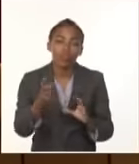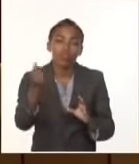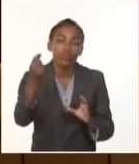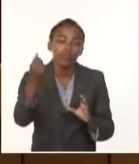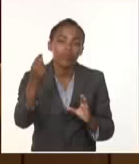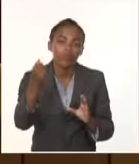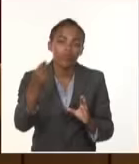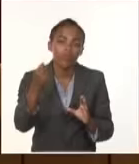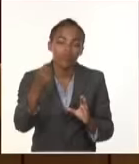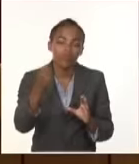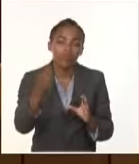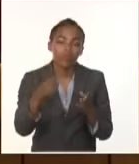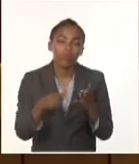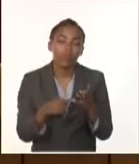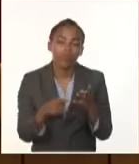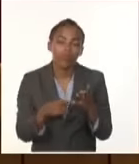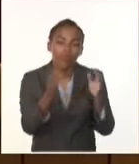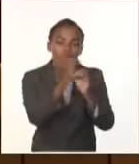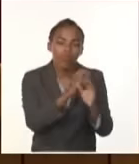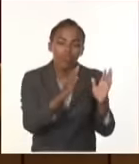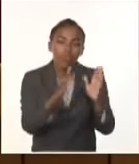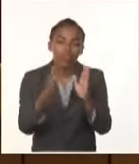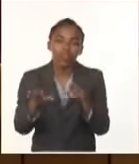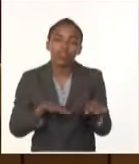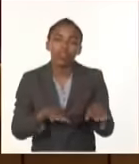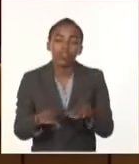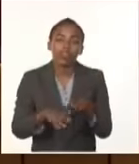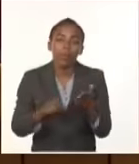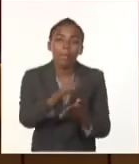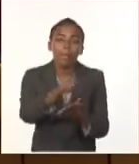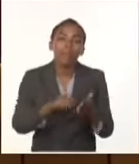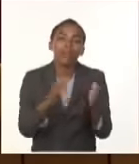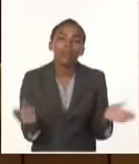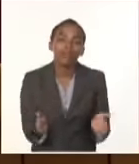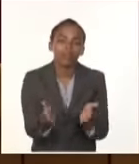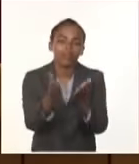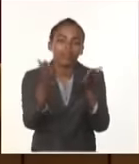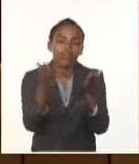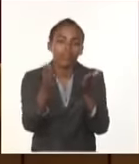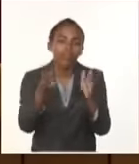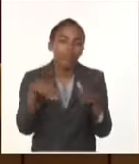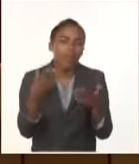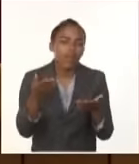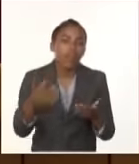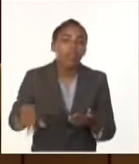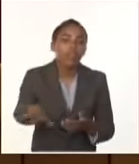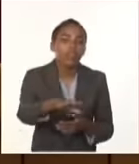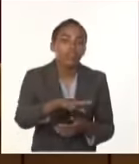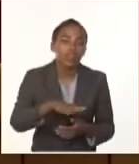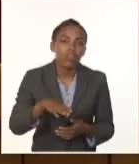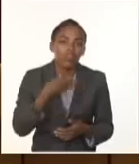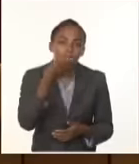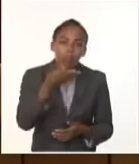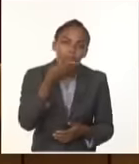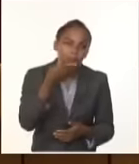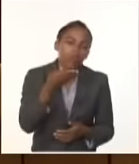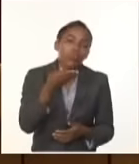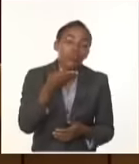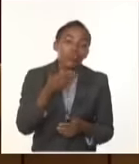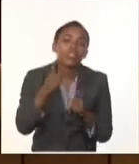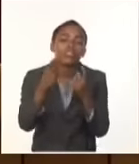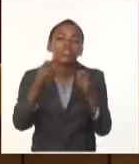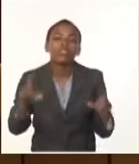financiero, ordenando las acciones con un cronograma de implementación para que no se queden en el discurso. Y sobre